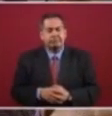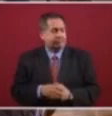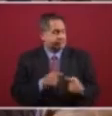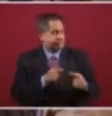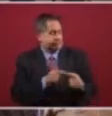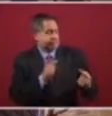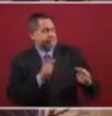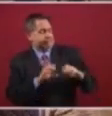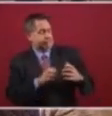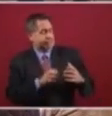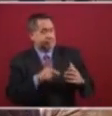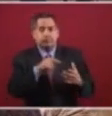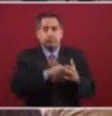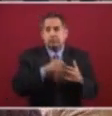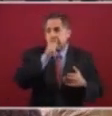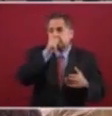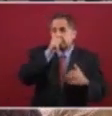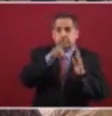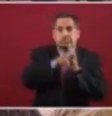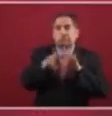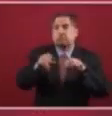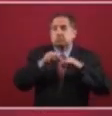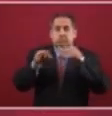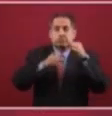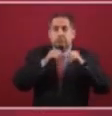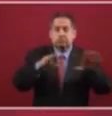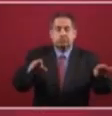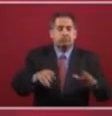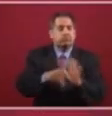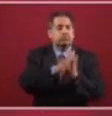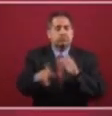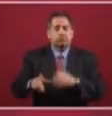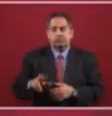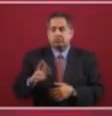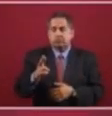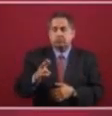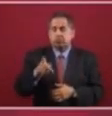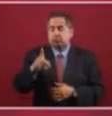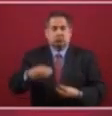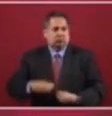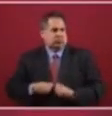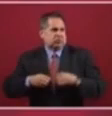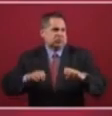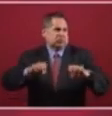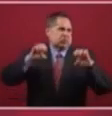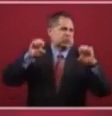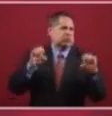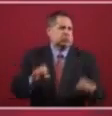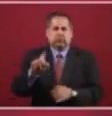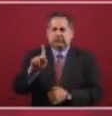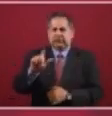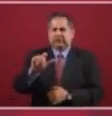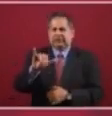nuestros adversarios en los medios, el periódico Reforma, que iba yo a vivir en un palacio.